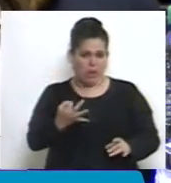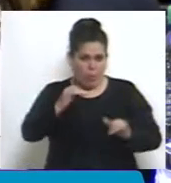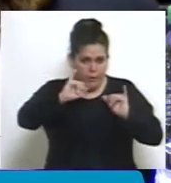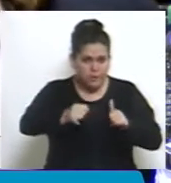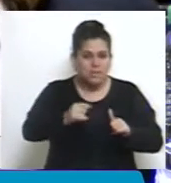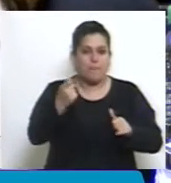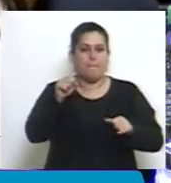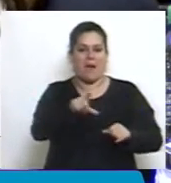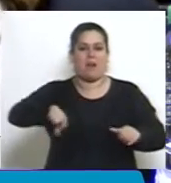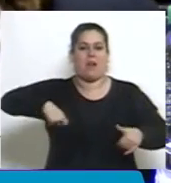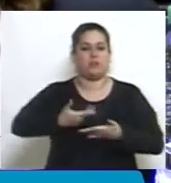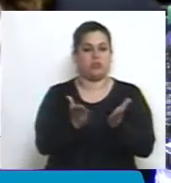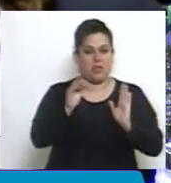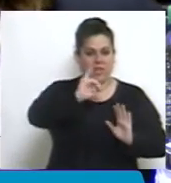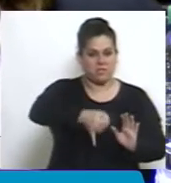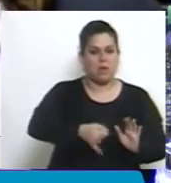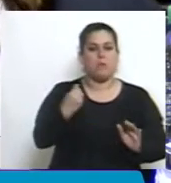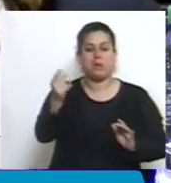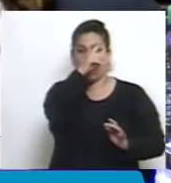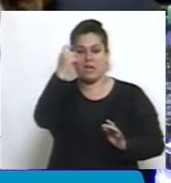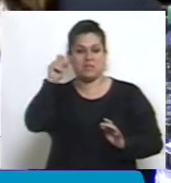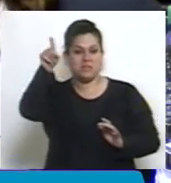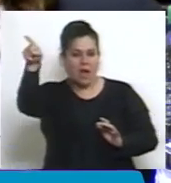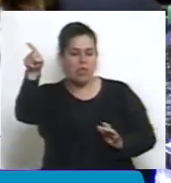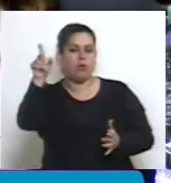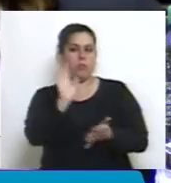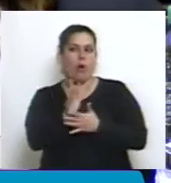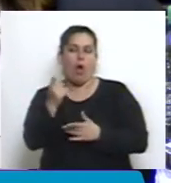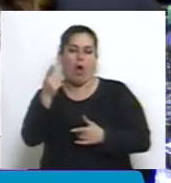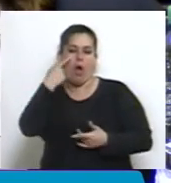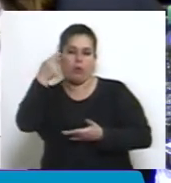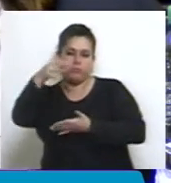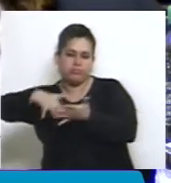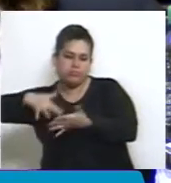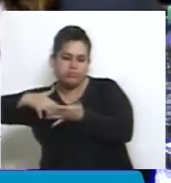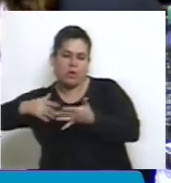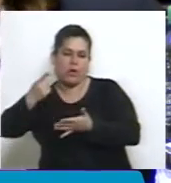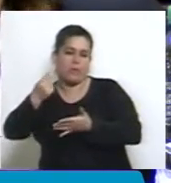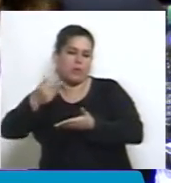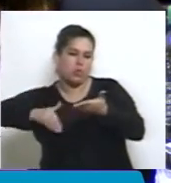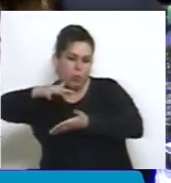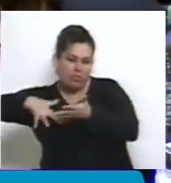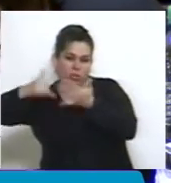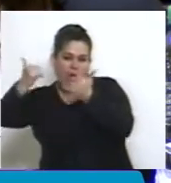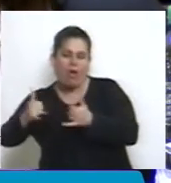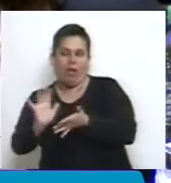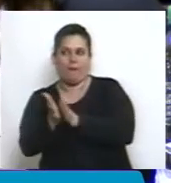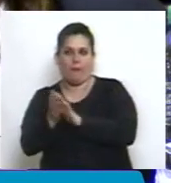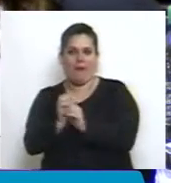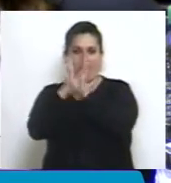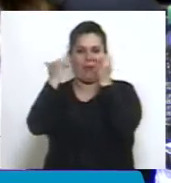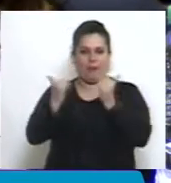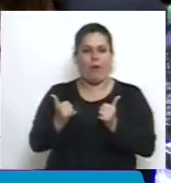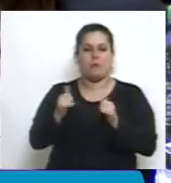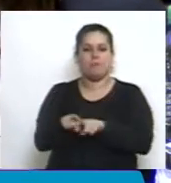una sociedad, porque el Estado bien financiado es un instrumento claro en la lucha por